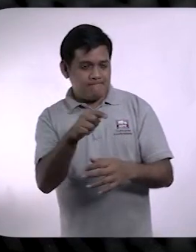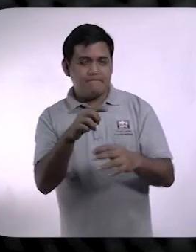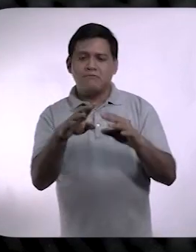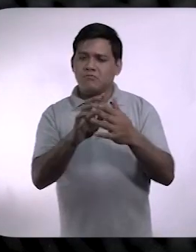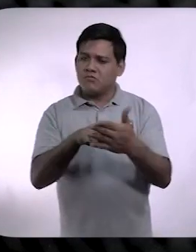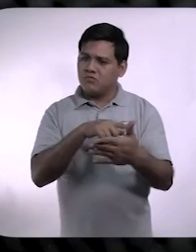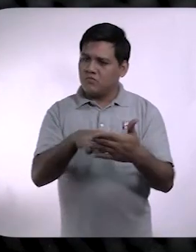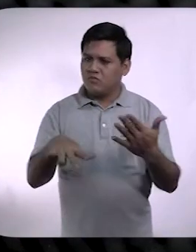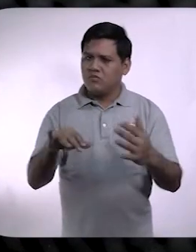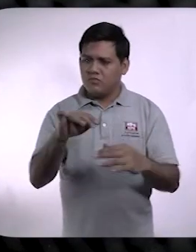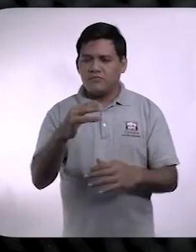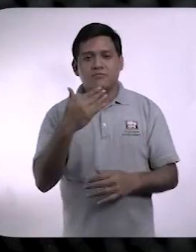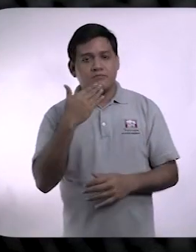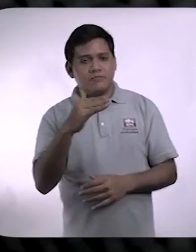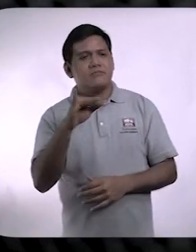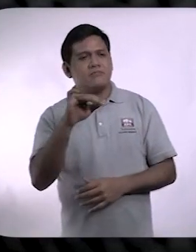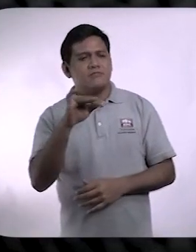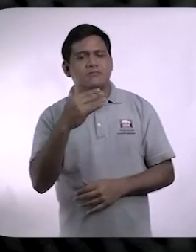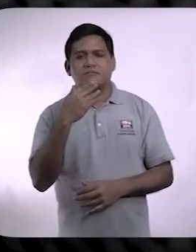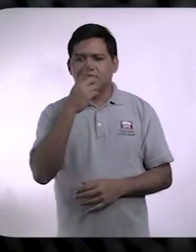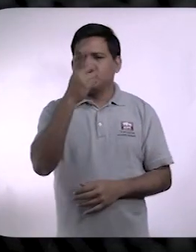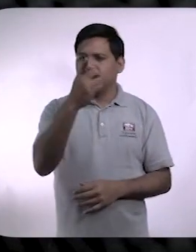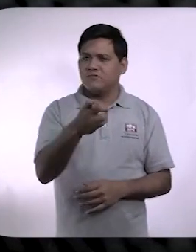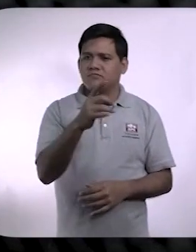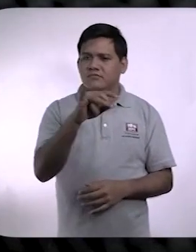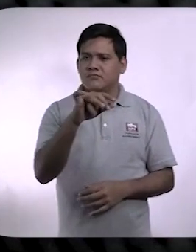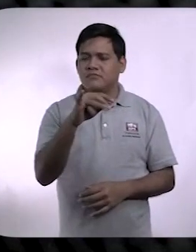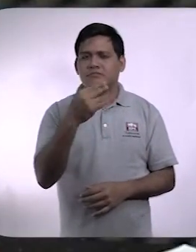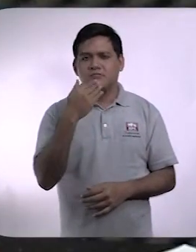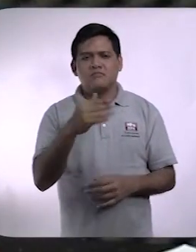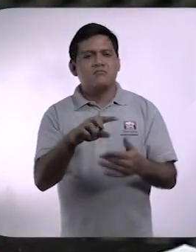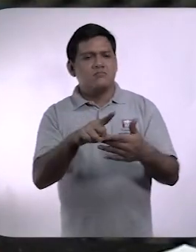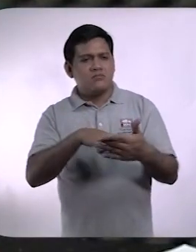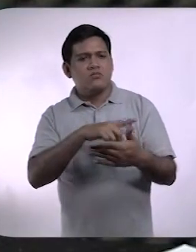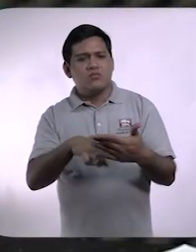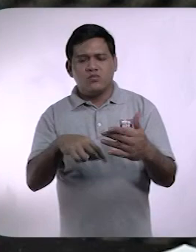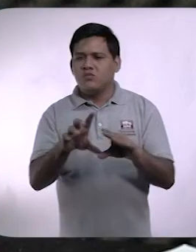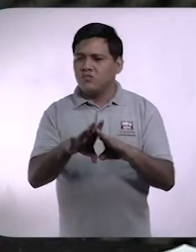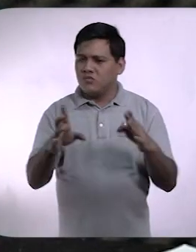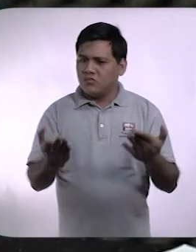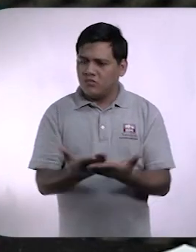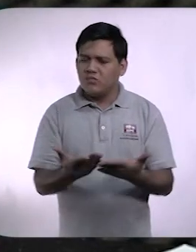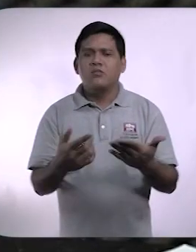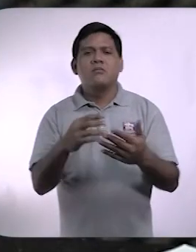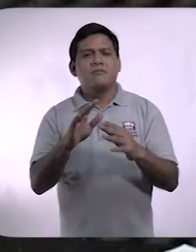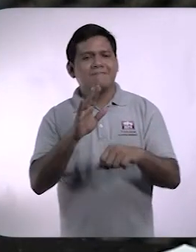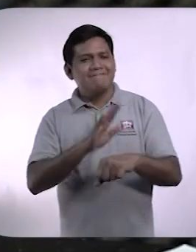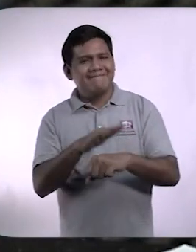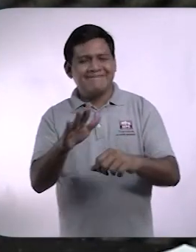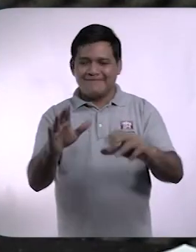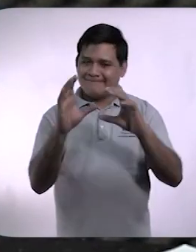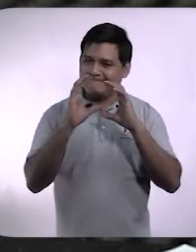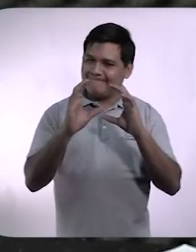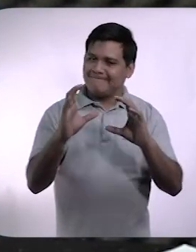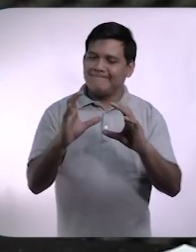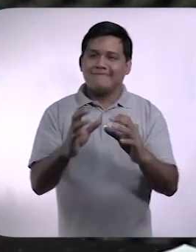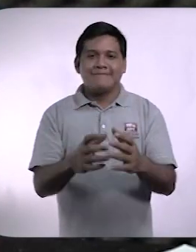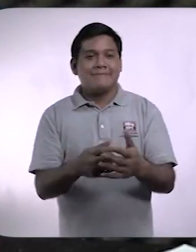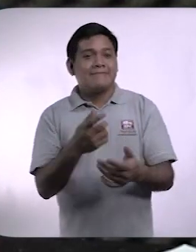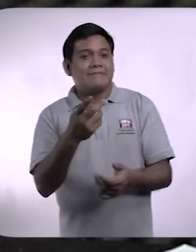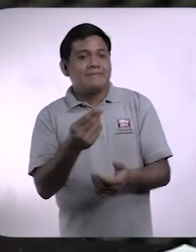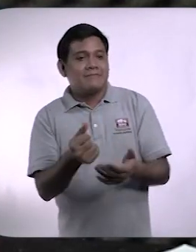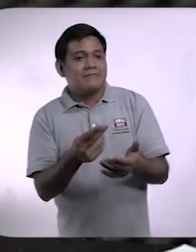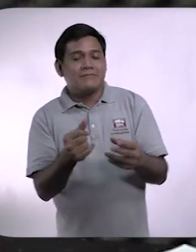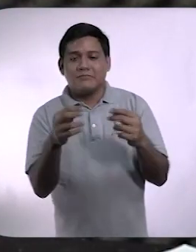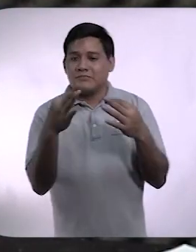sí, lo... la verdad, así lo mencioné, estas boletas se pueden decir que son más seguras que un billete. Hay